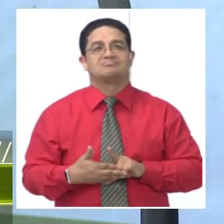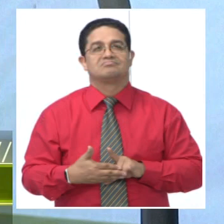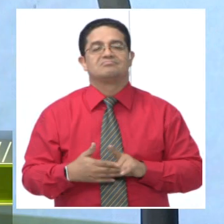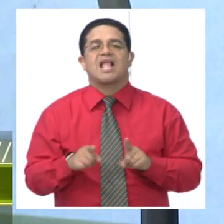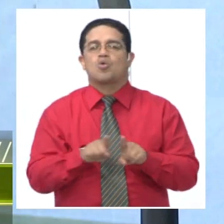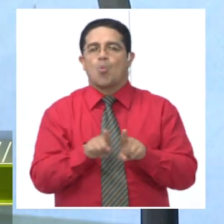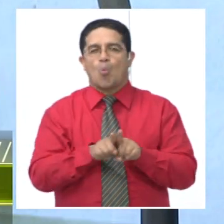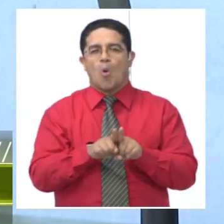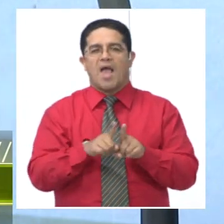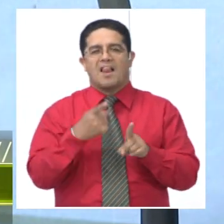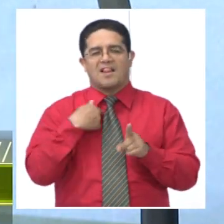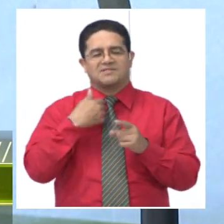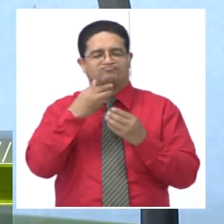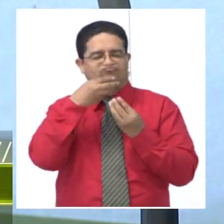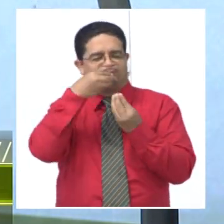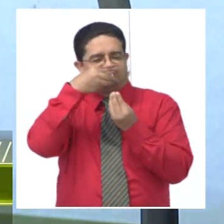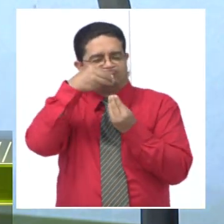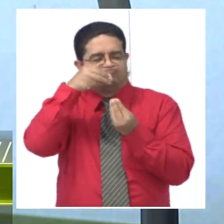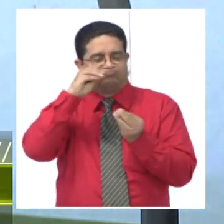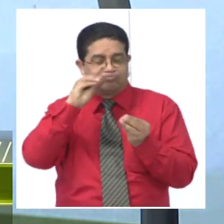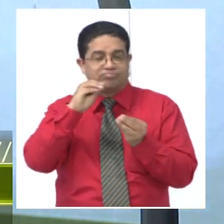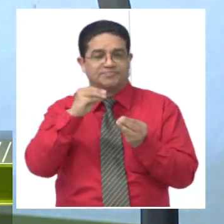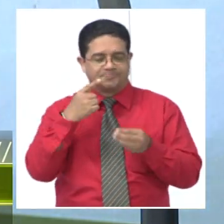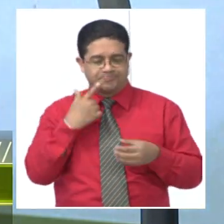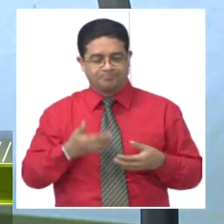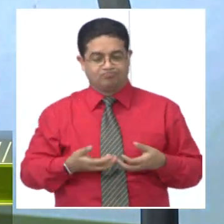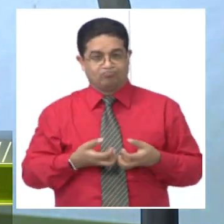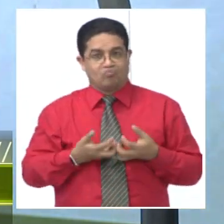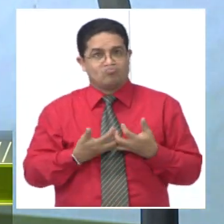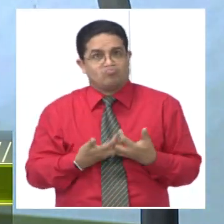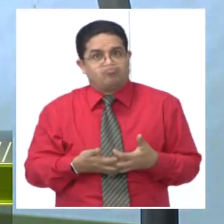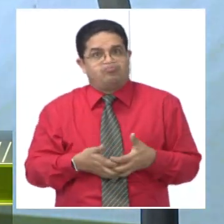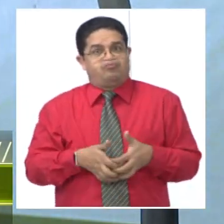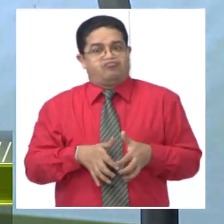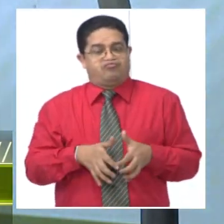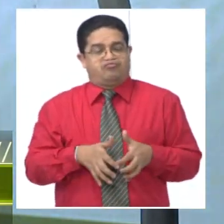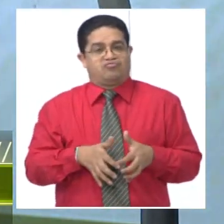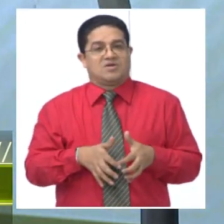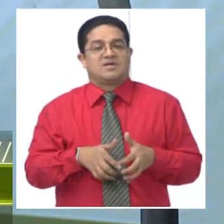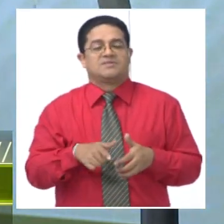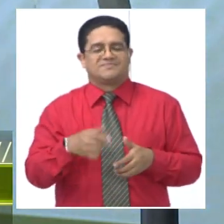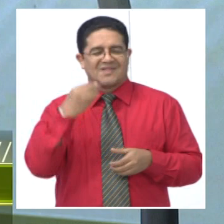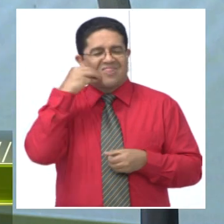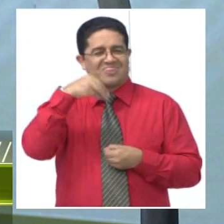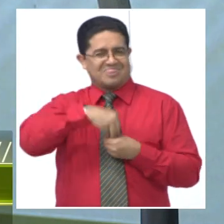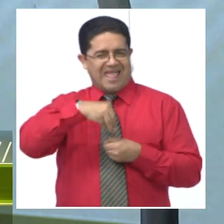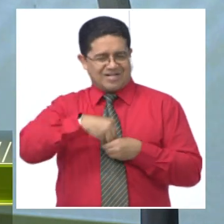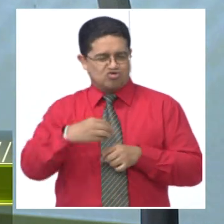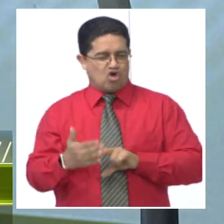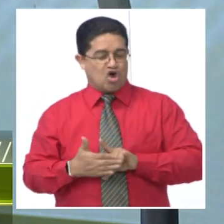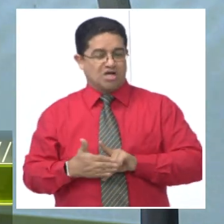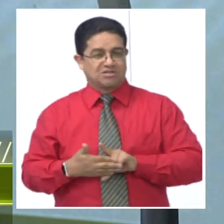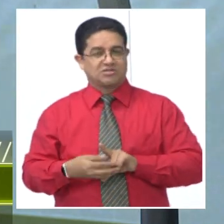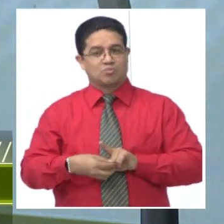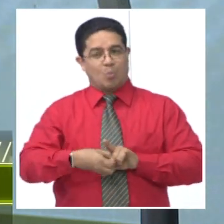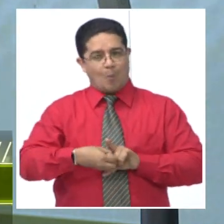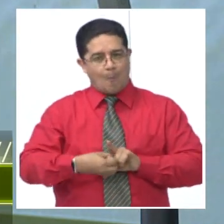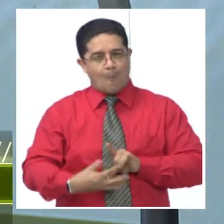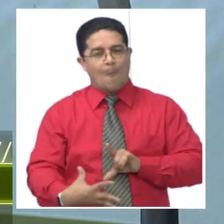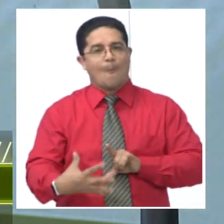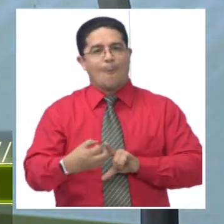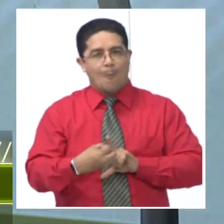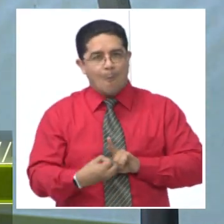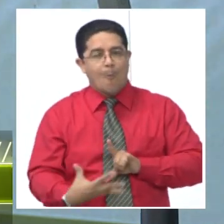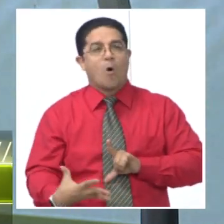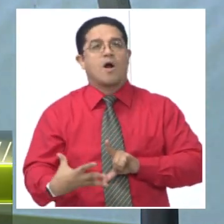me abriera los labios, ¿no? Expongo esa mucosa que está dentro del labio hacia afuera, y esa exposición de esa